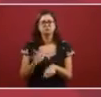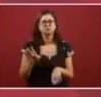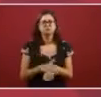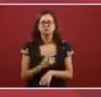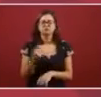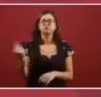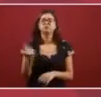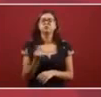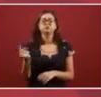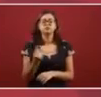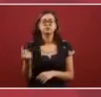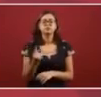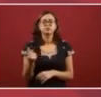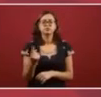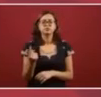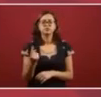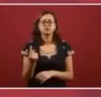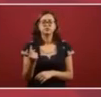así